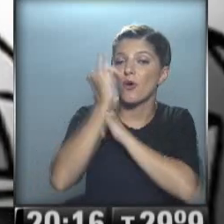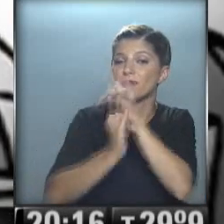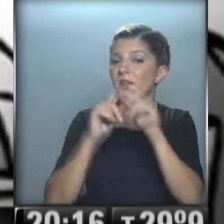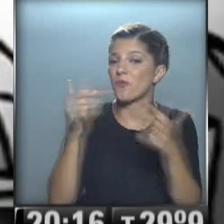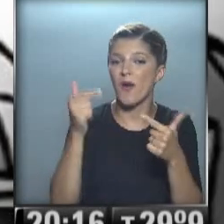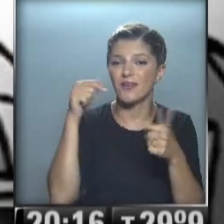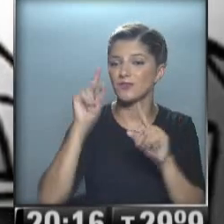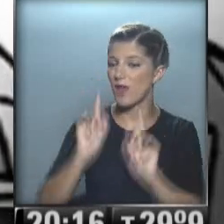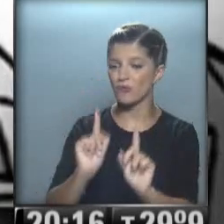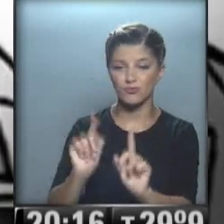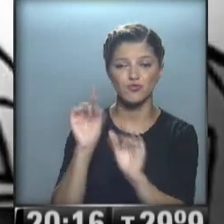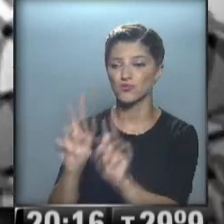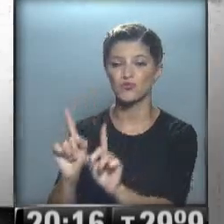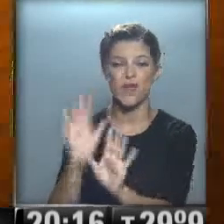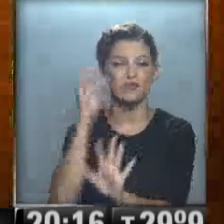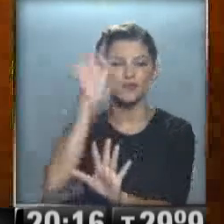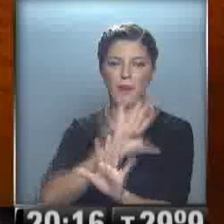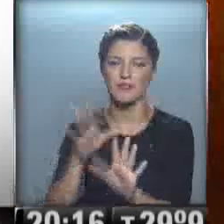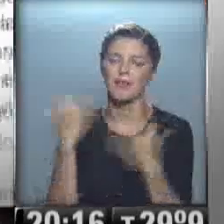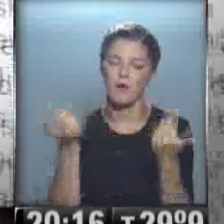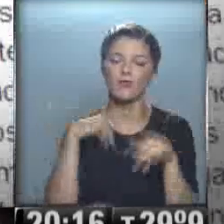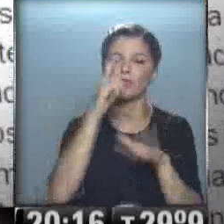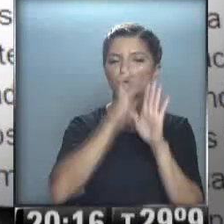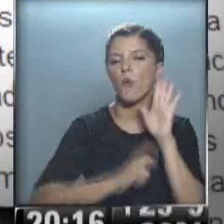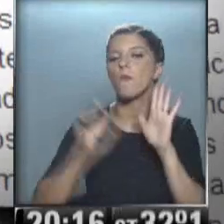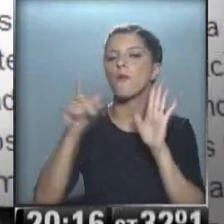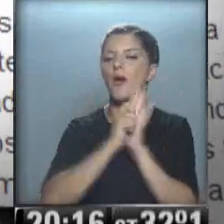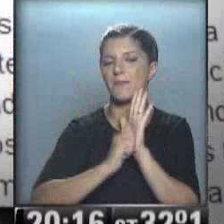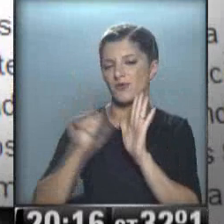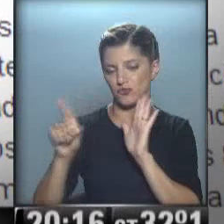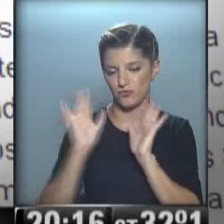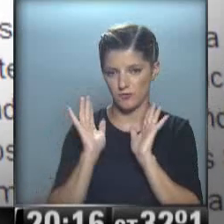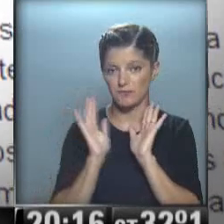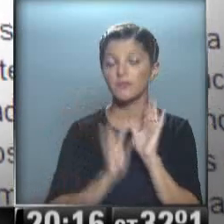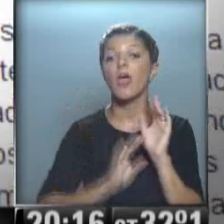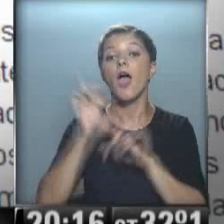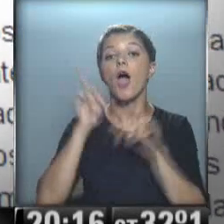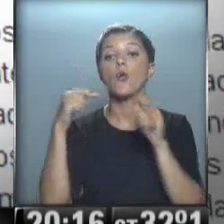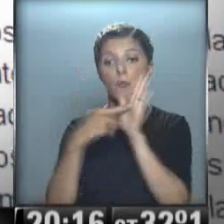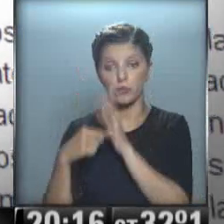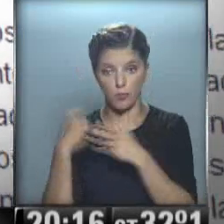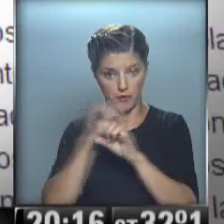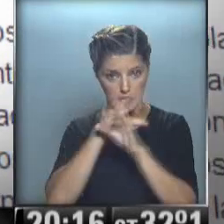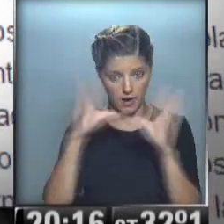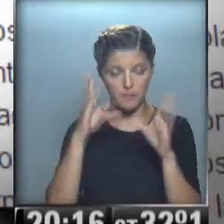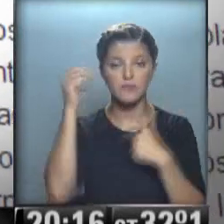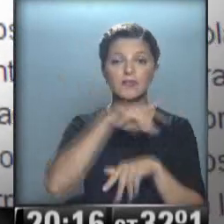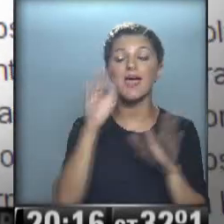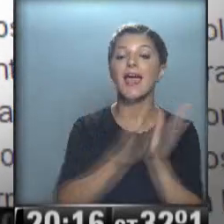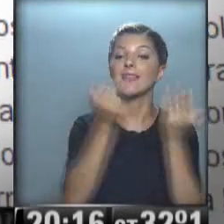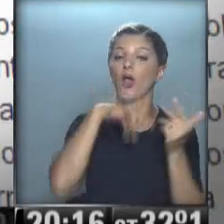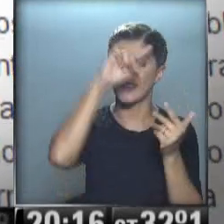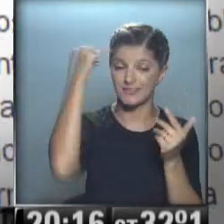y justamente por eso un Ema en en la tapa de página algunas cositas para marcar en el caso de la nación lo que